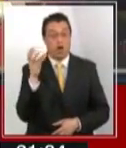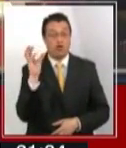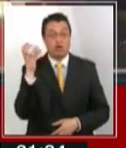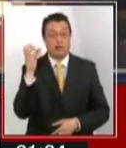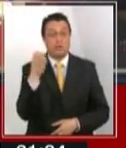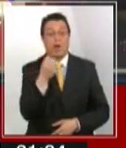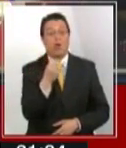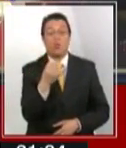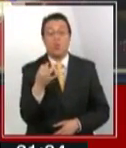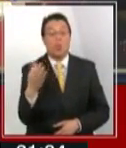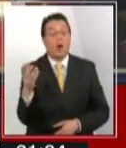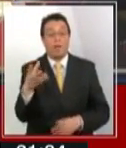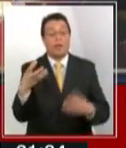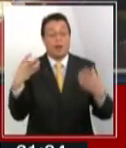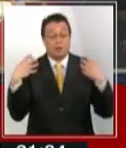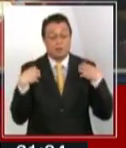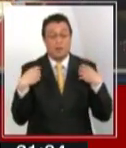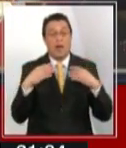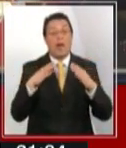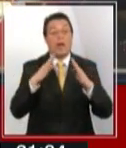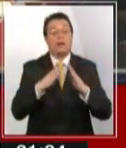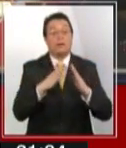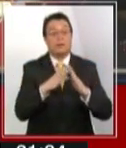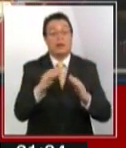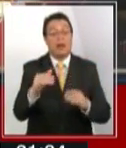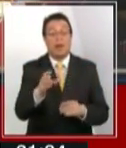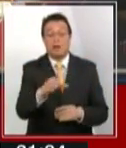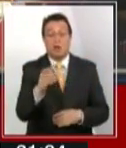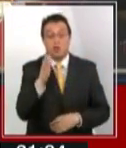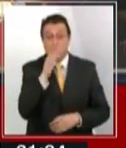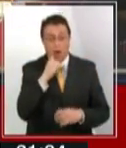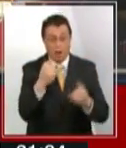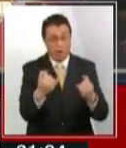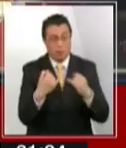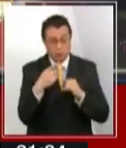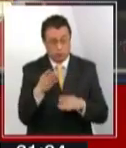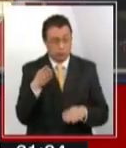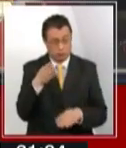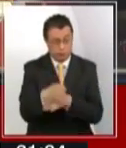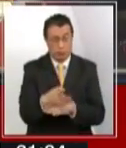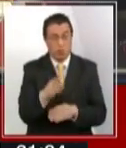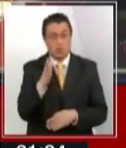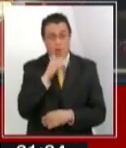cuántas personas había a cargo del CENAME? ¿No era información que estuviera disponible para quien llegaba al cargo de director?